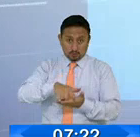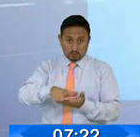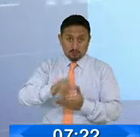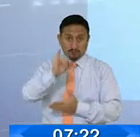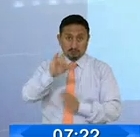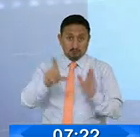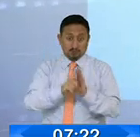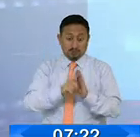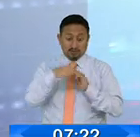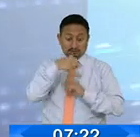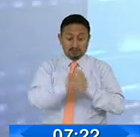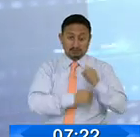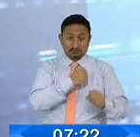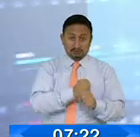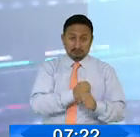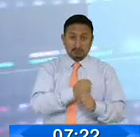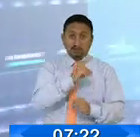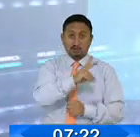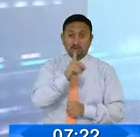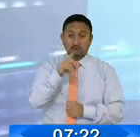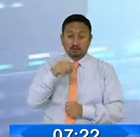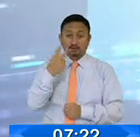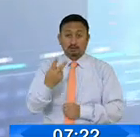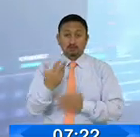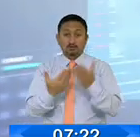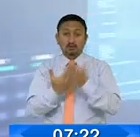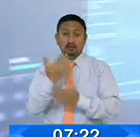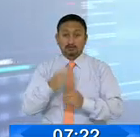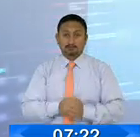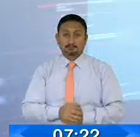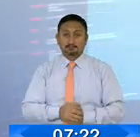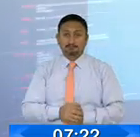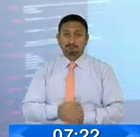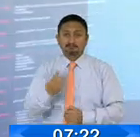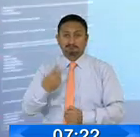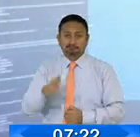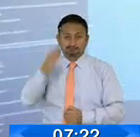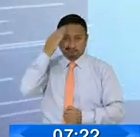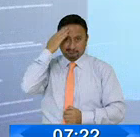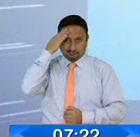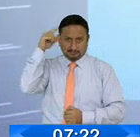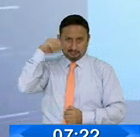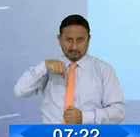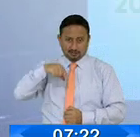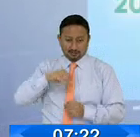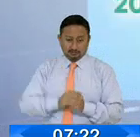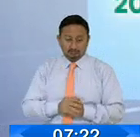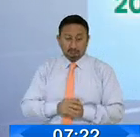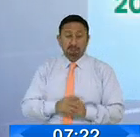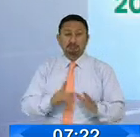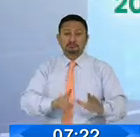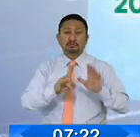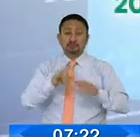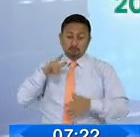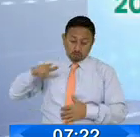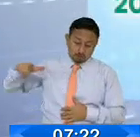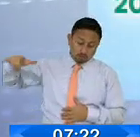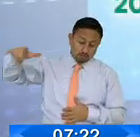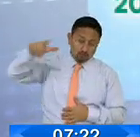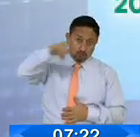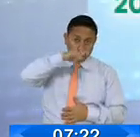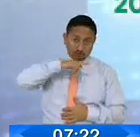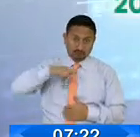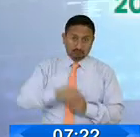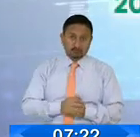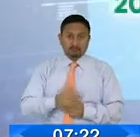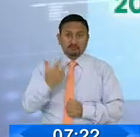año 2021, 2 más fueron encontradas. Así también se ha detectado el ingreso y sobre vuelo de 6 avionetas. De esas,